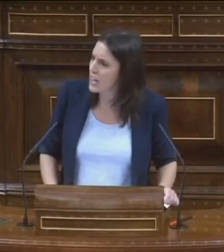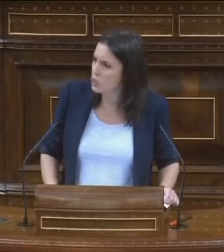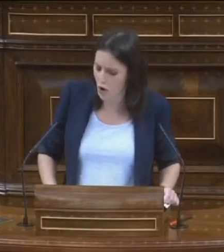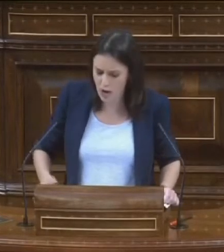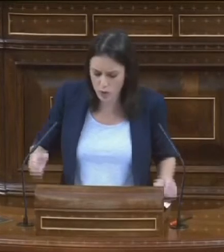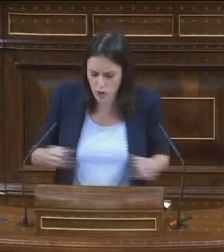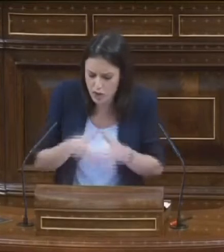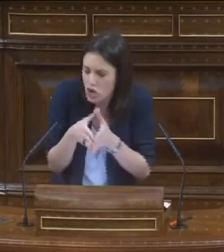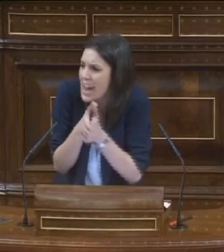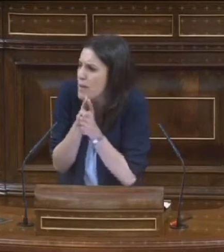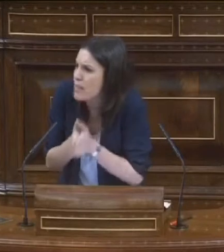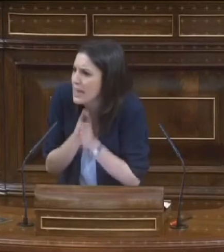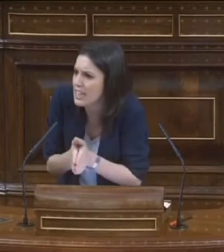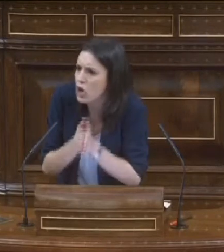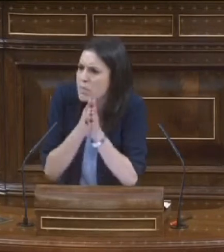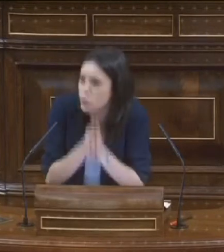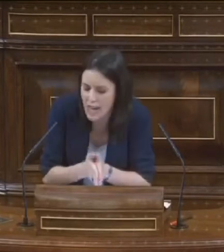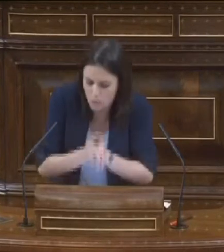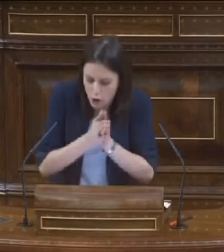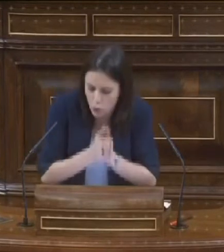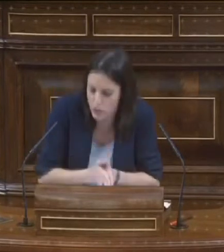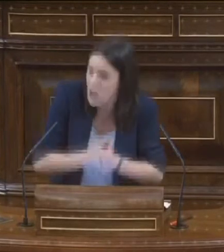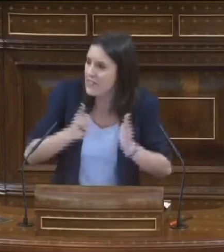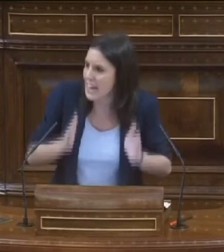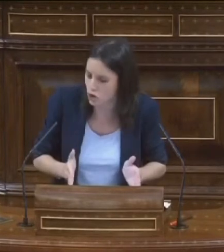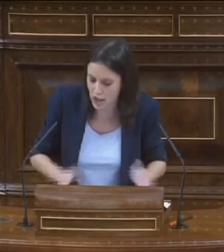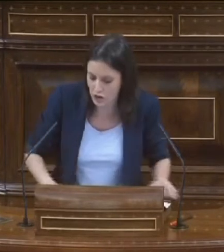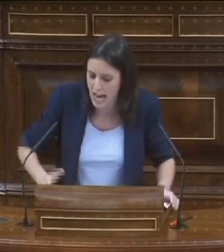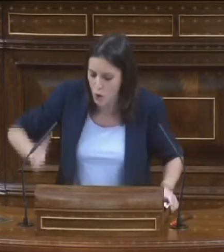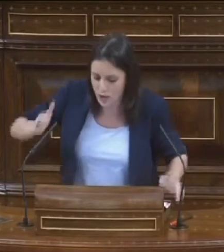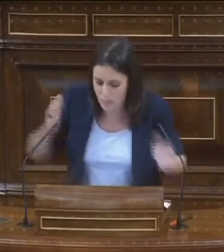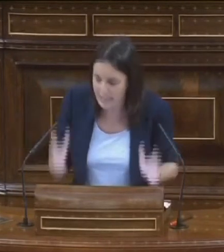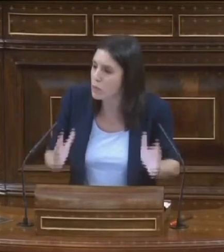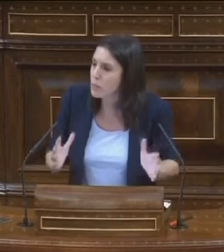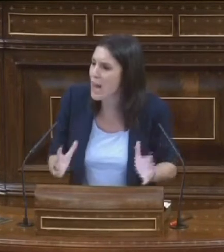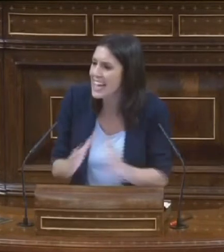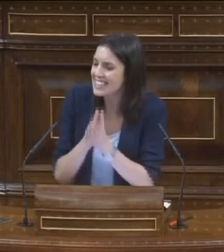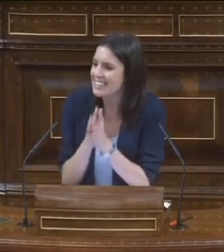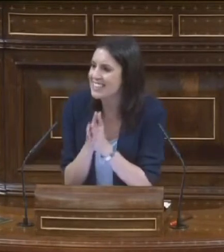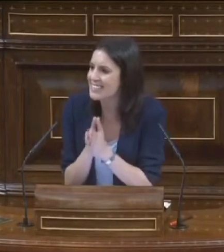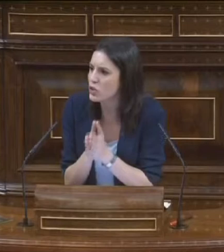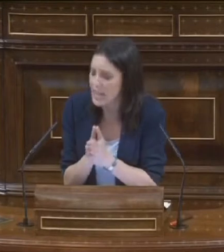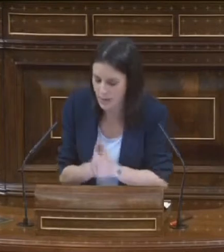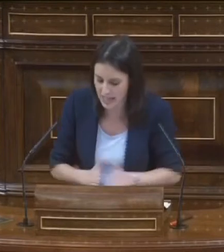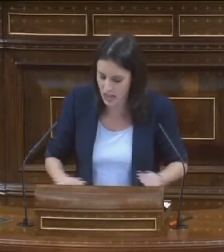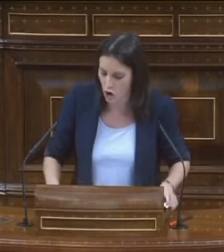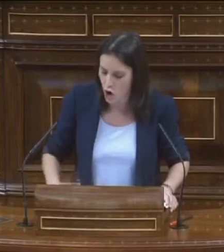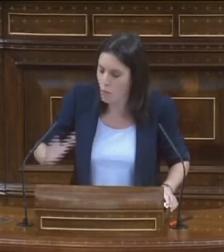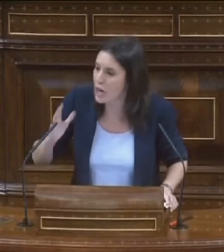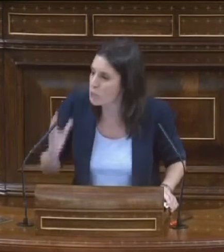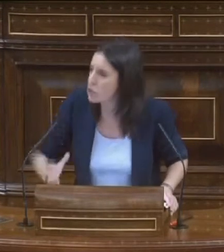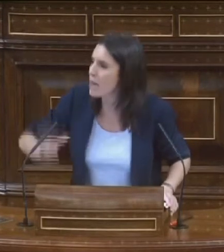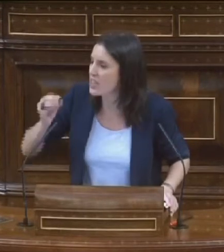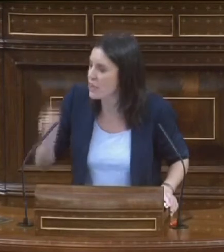escuchar esto ahora cuando ustedes son el primer partido imputado por corrupción de la historia? O sea, cuando el Partido Popular se está sentando en el banquillo